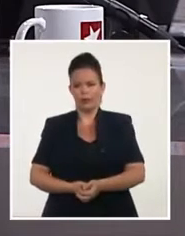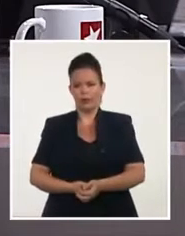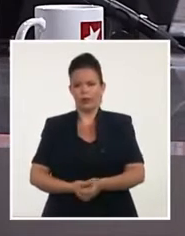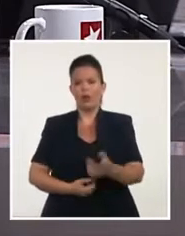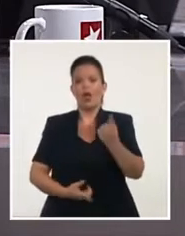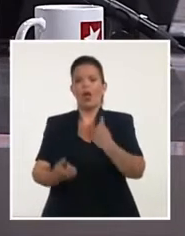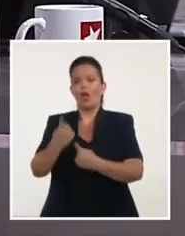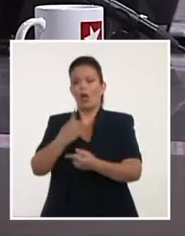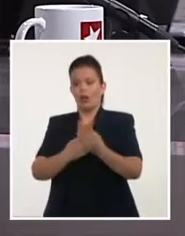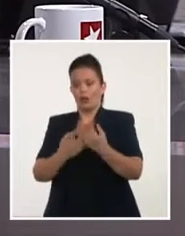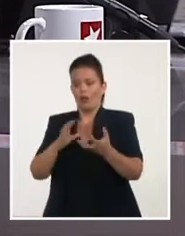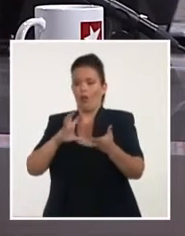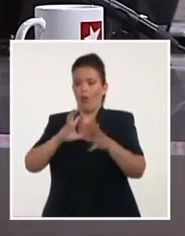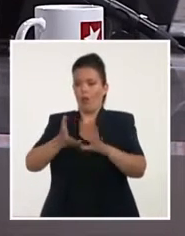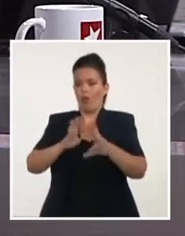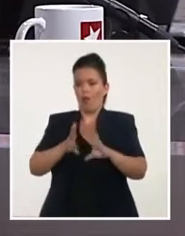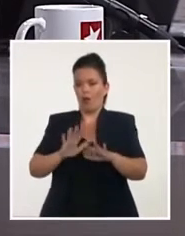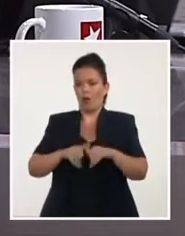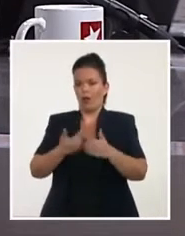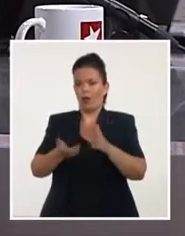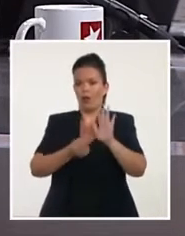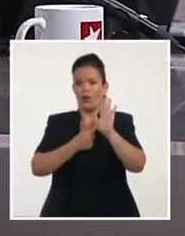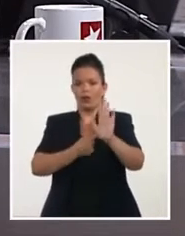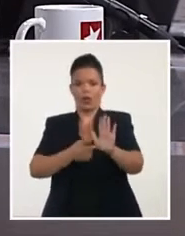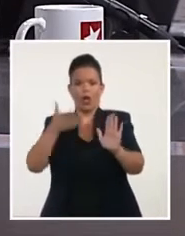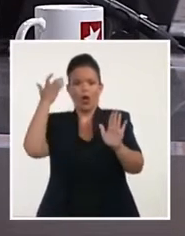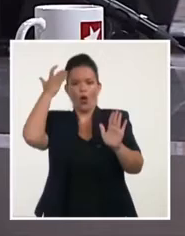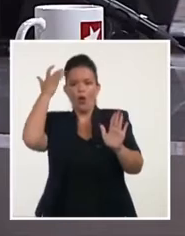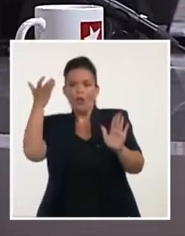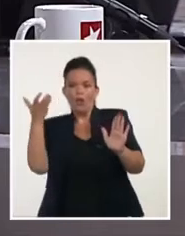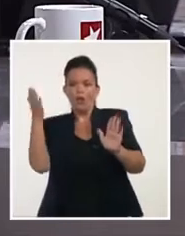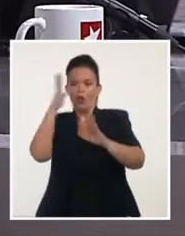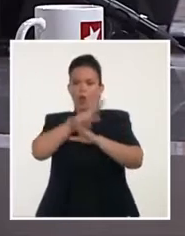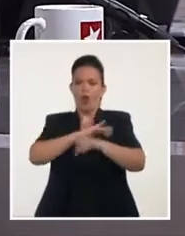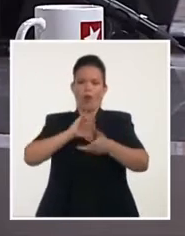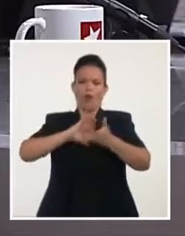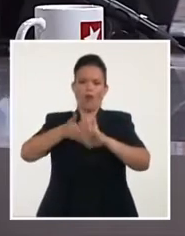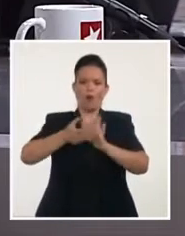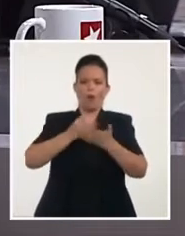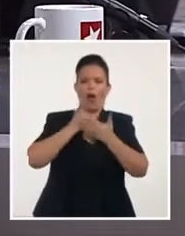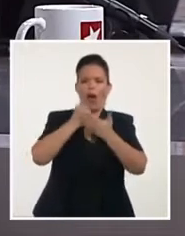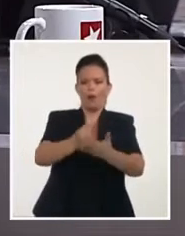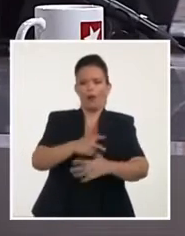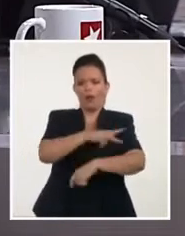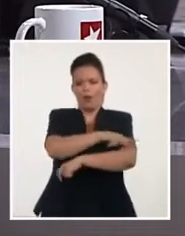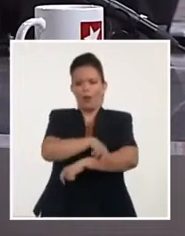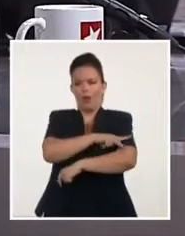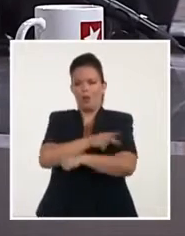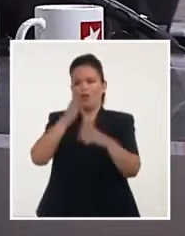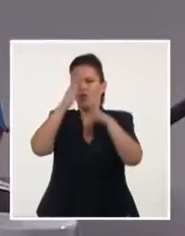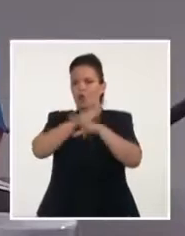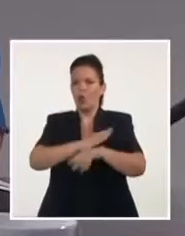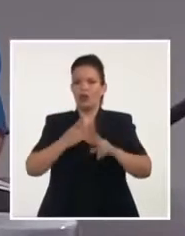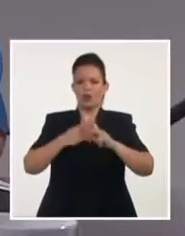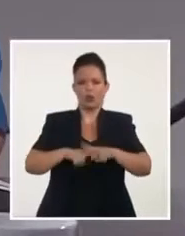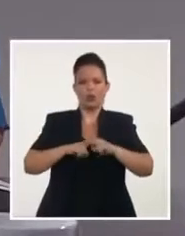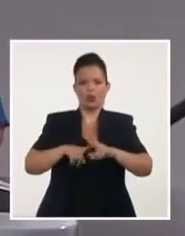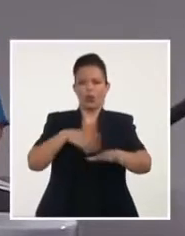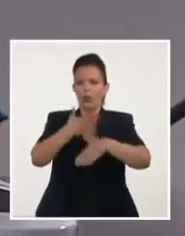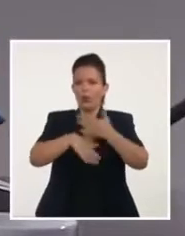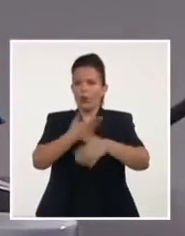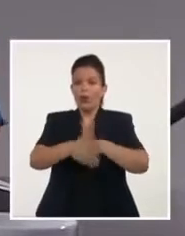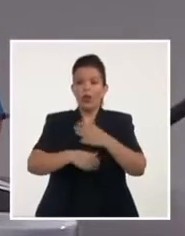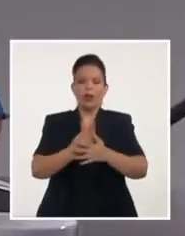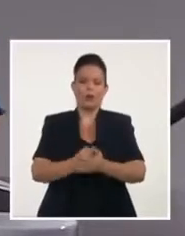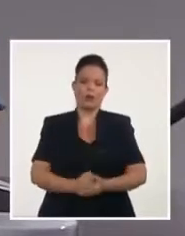incapaz de poder generar políticas públicas que resuelvan los problemas de un país. Está claramente escrito ahí en ese manual. Sí, exactamente.